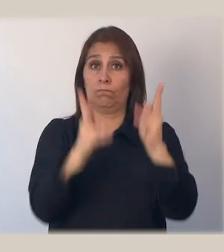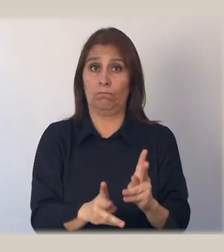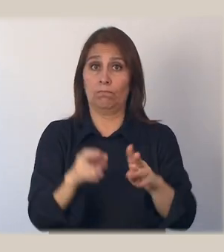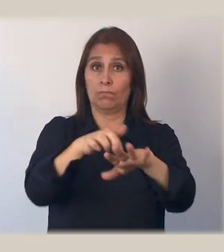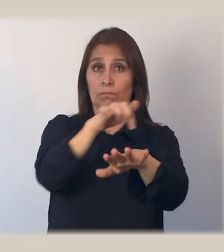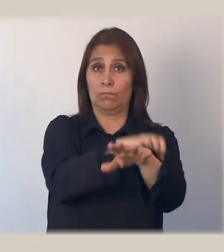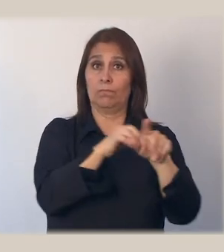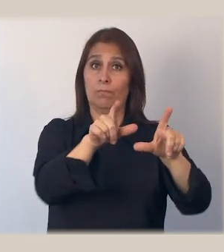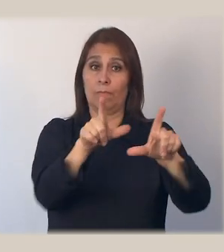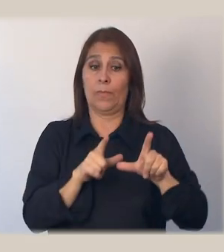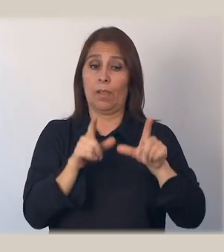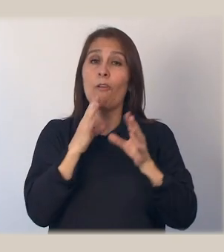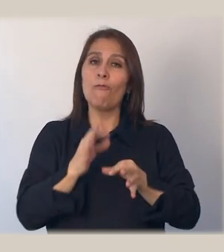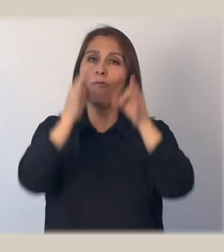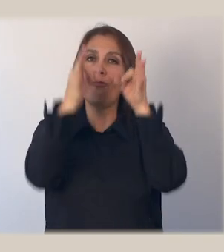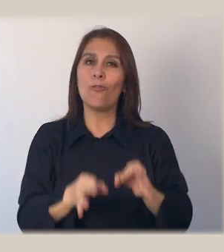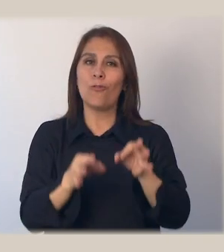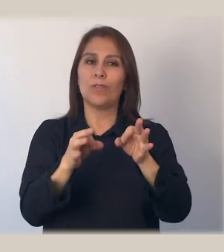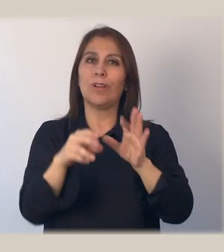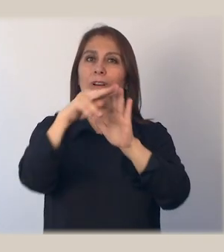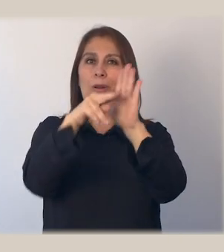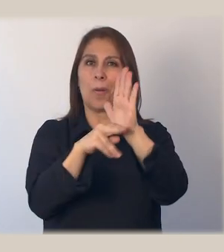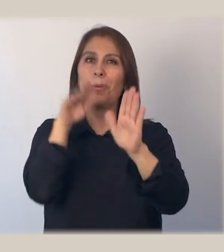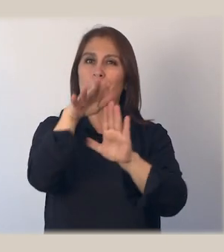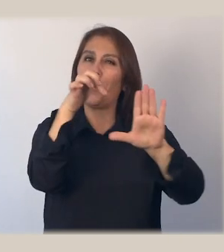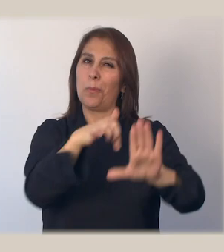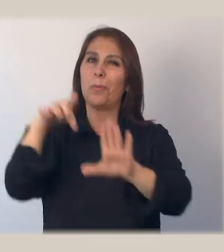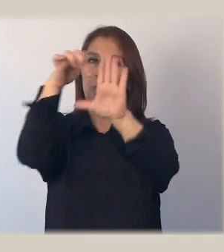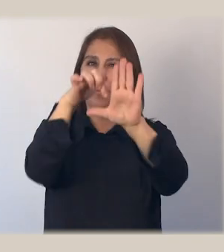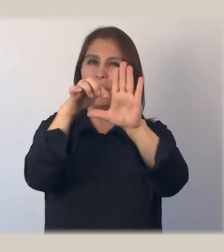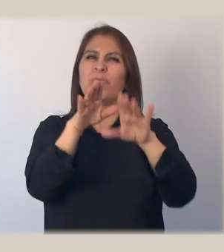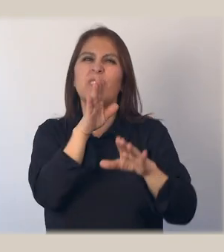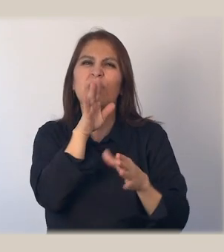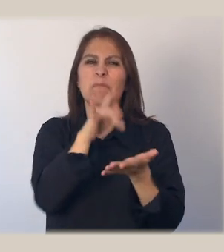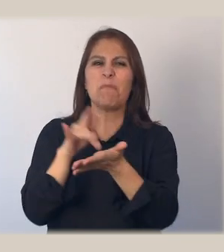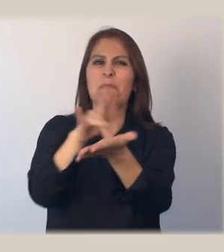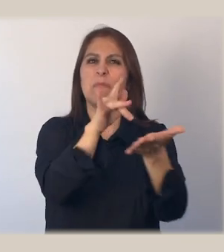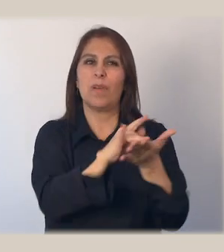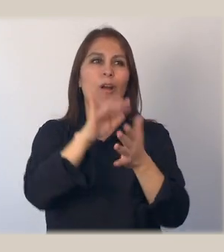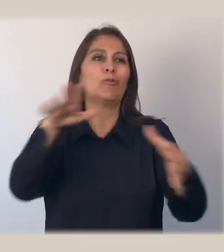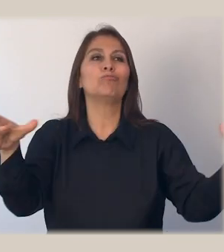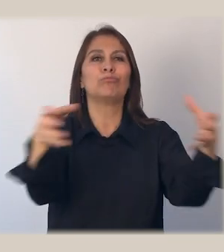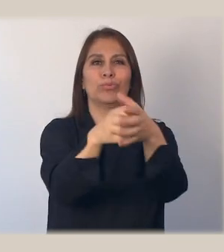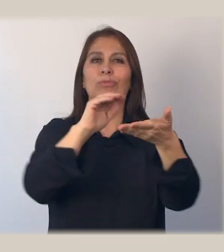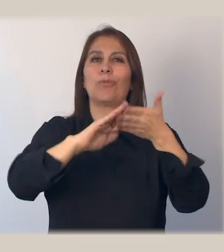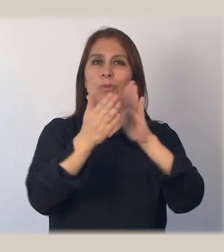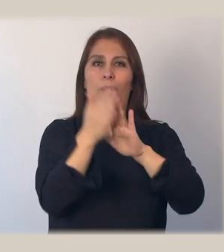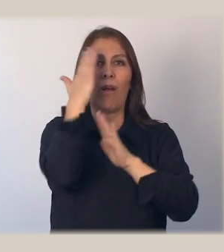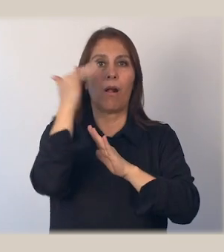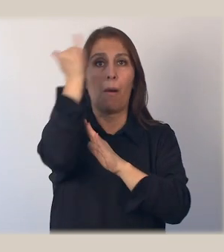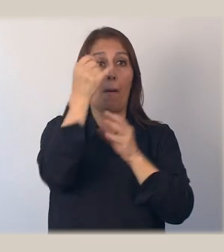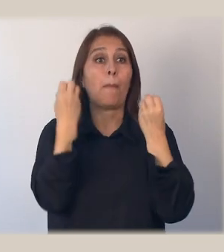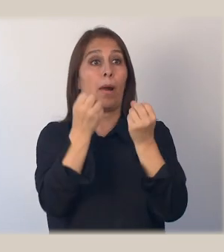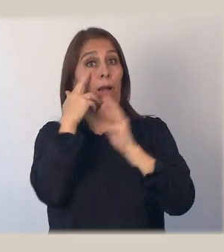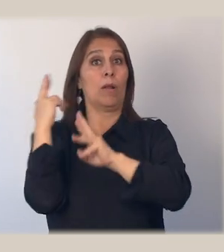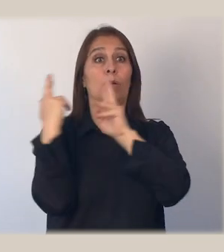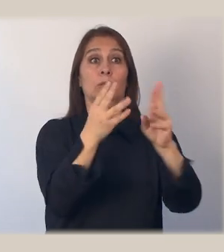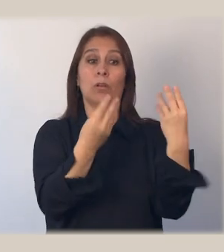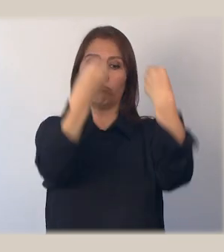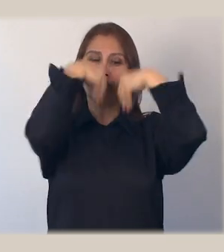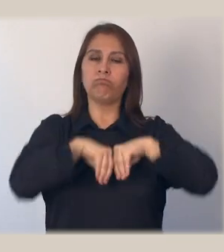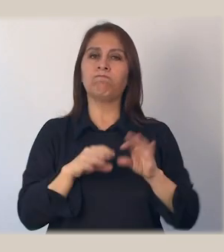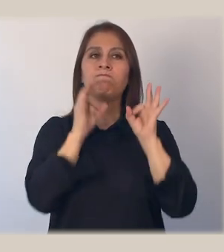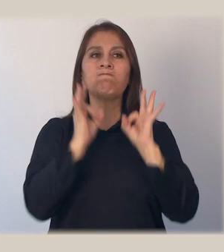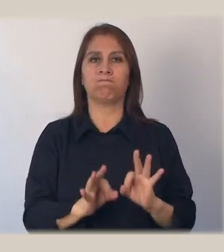de pregrado y la formalización del reglamento de posgrado, con la participación de la comunidad académica garantizando su legitimidad